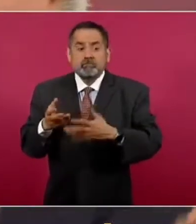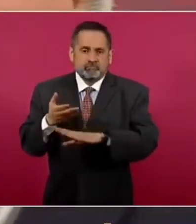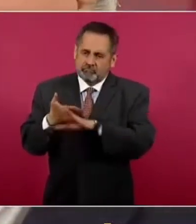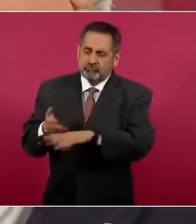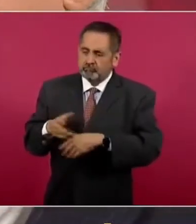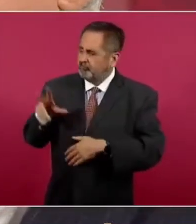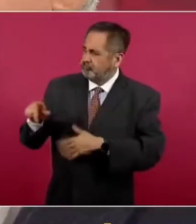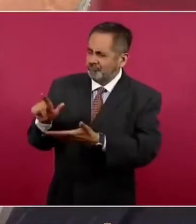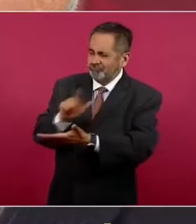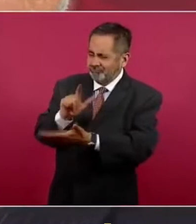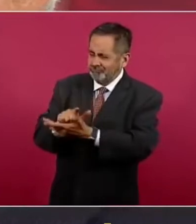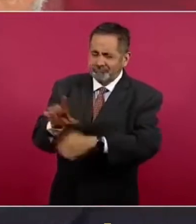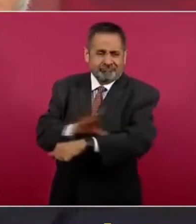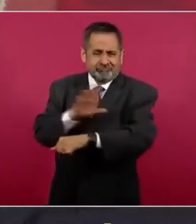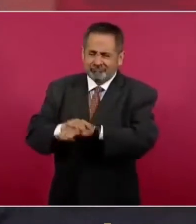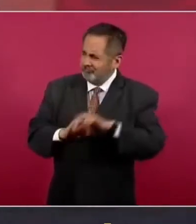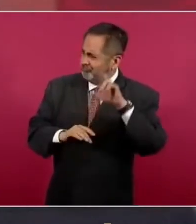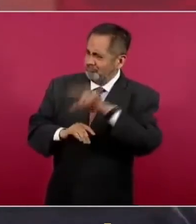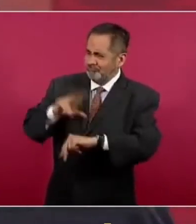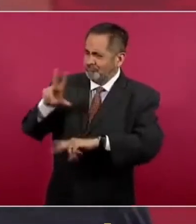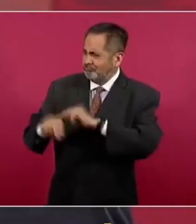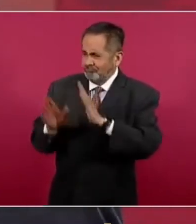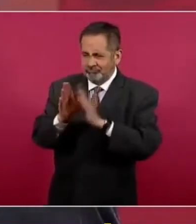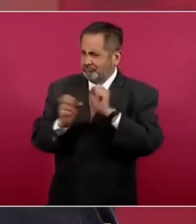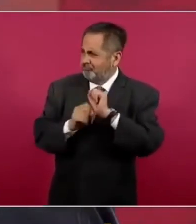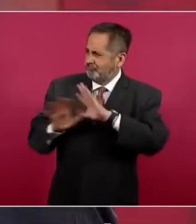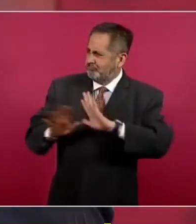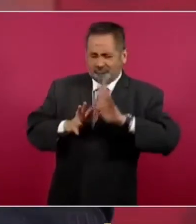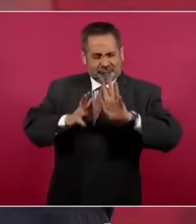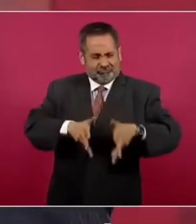en contra de que se reforme la Constitución.